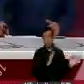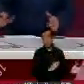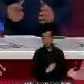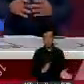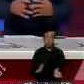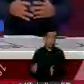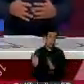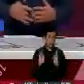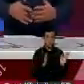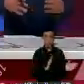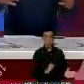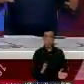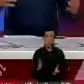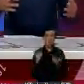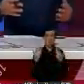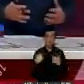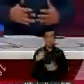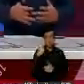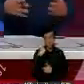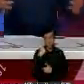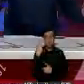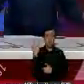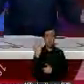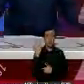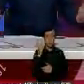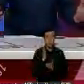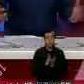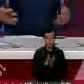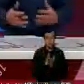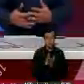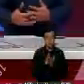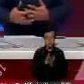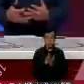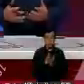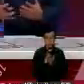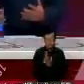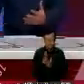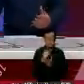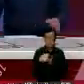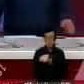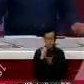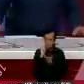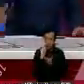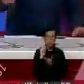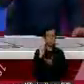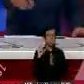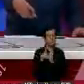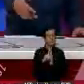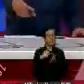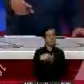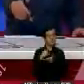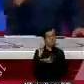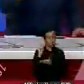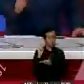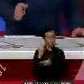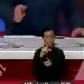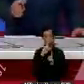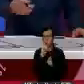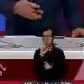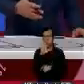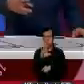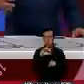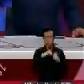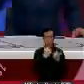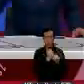de finanzas públicas, finalmente pueda encontrar un camino allanado y sean aprobadas. Pero desde el interior de la